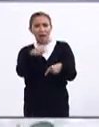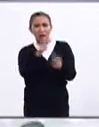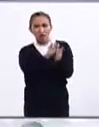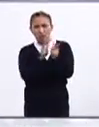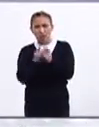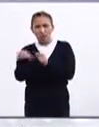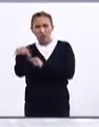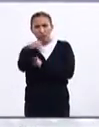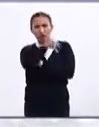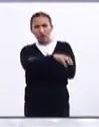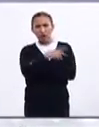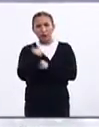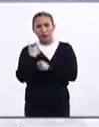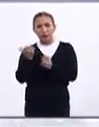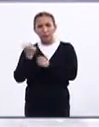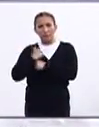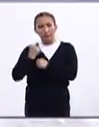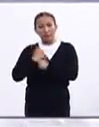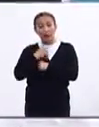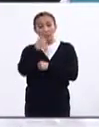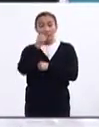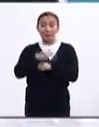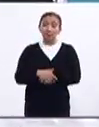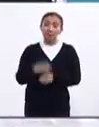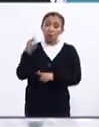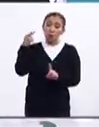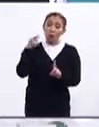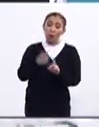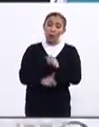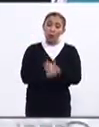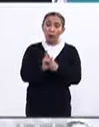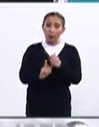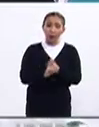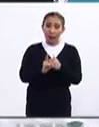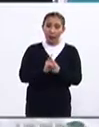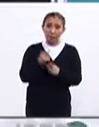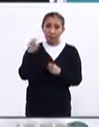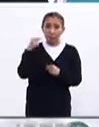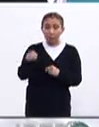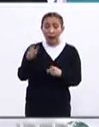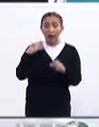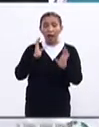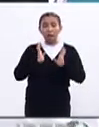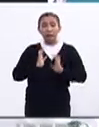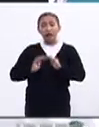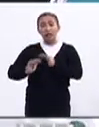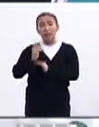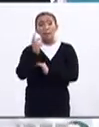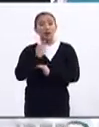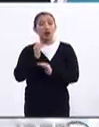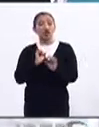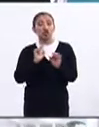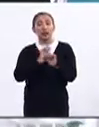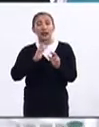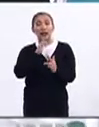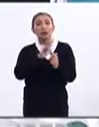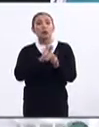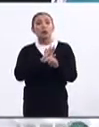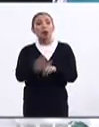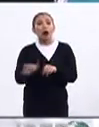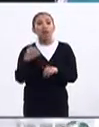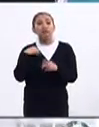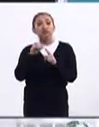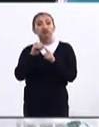delegaciones integradas por militares, señalar que uno de los principales problemas a la estabilidad política y social de la región son